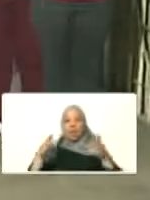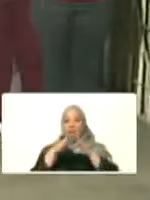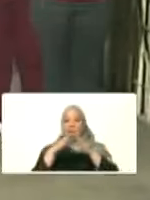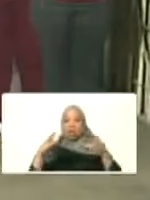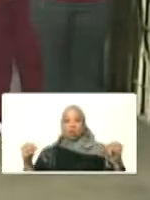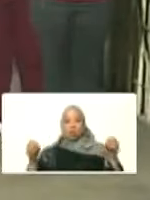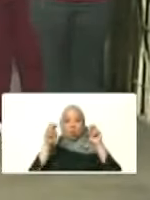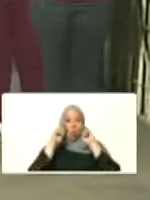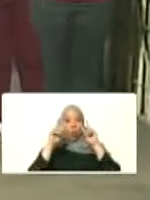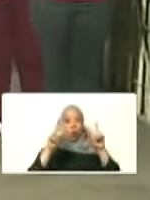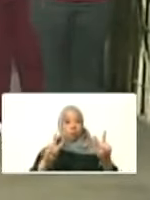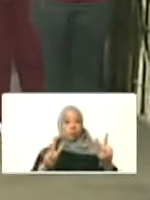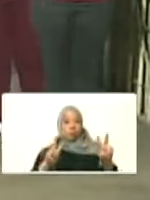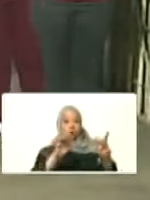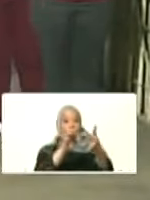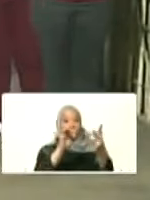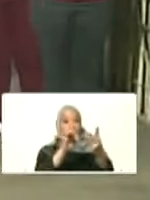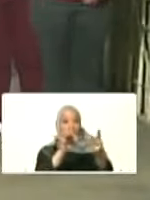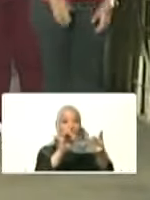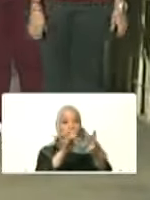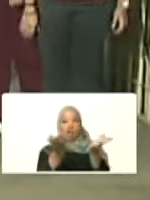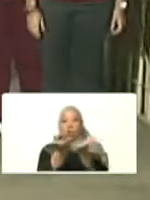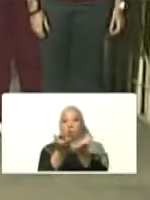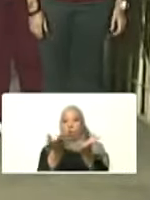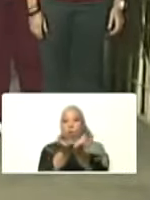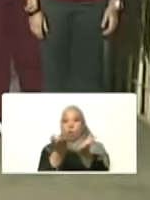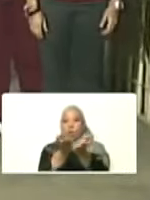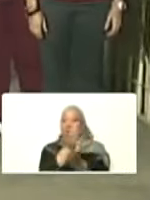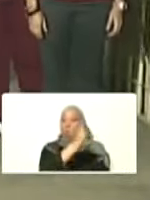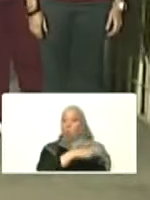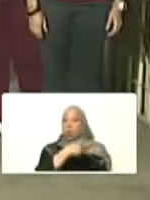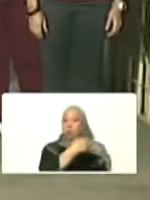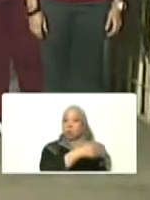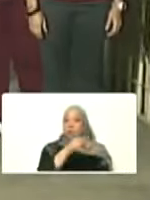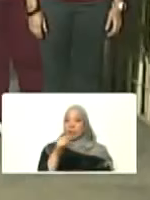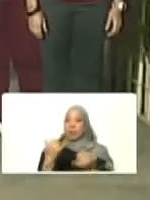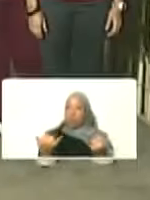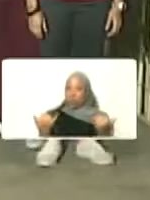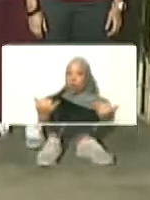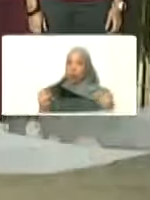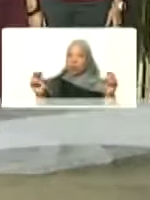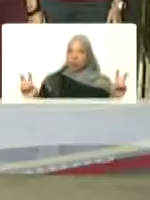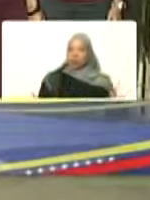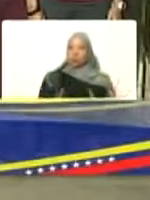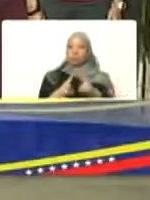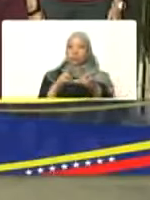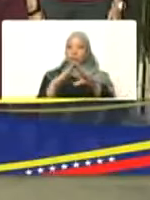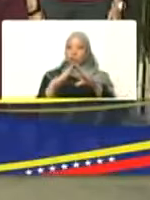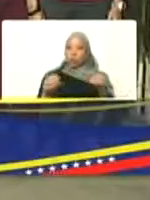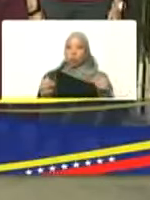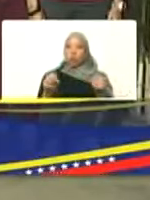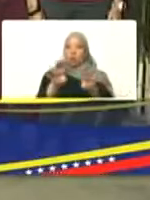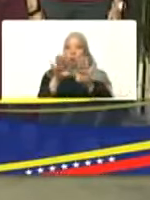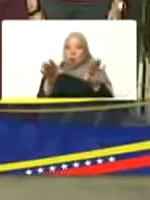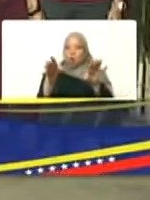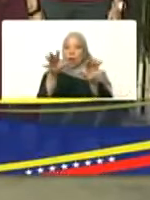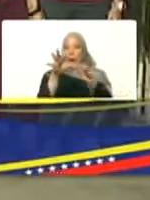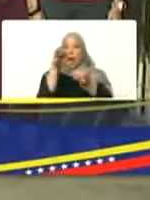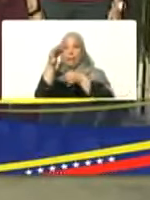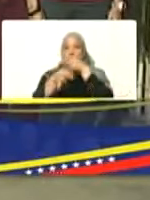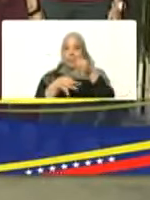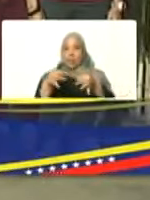pasos, en cada colegio. Y precisamente en este lugar, cuando uno entra, todo el mundo cuenta una